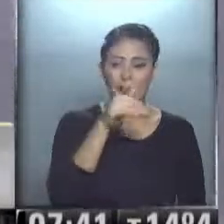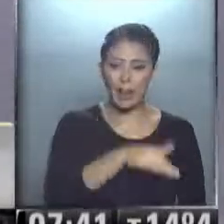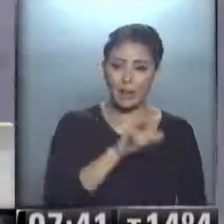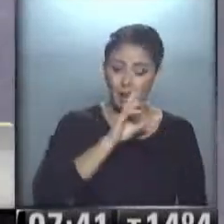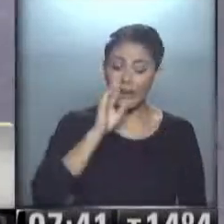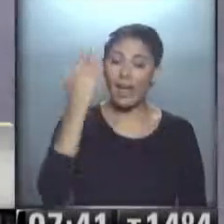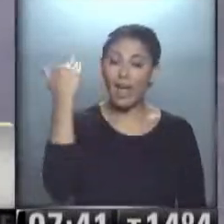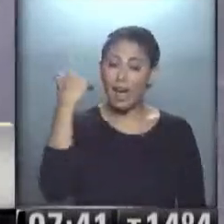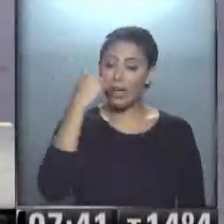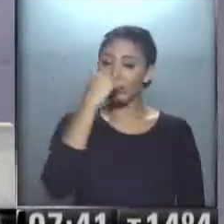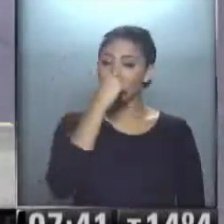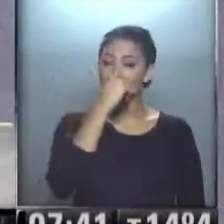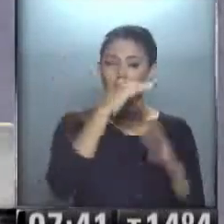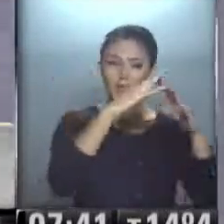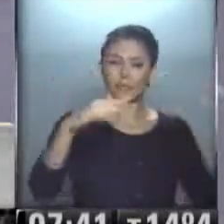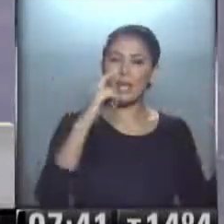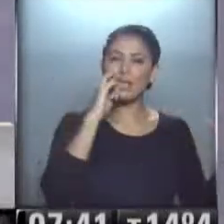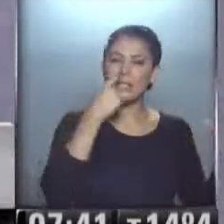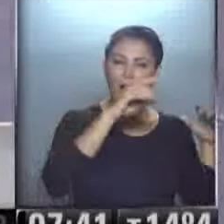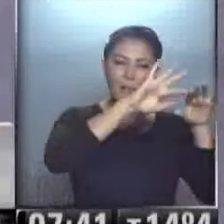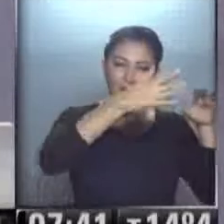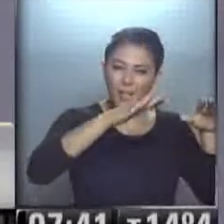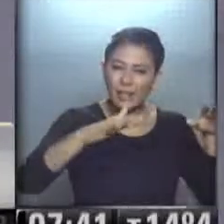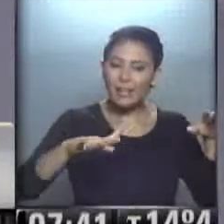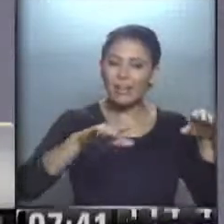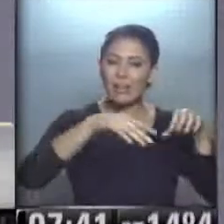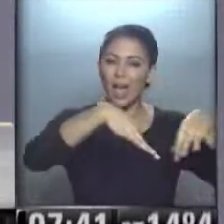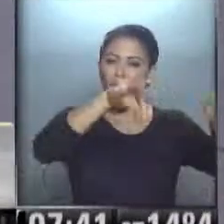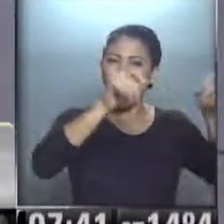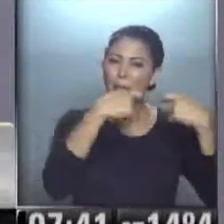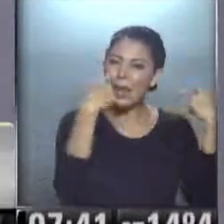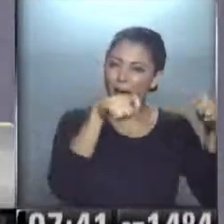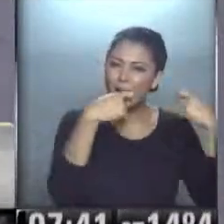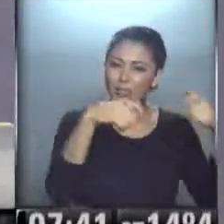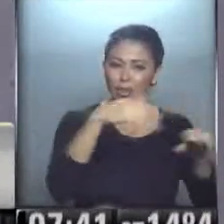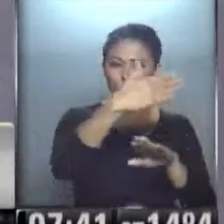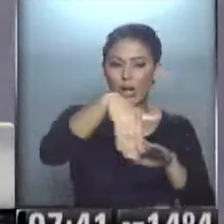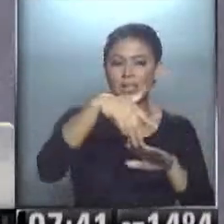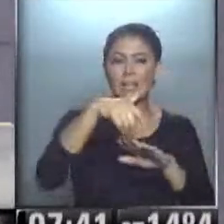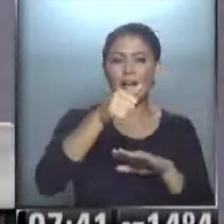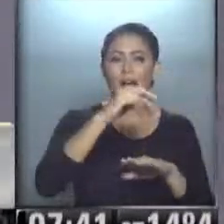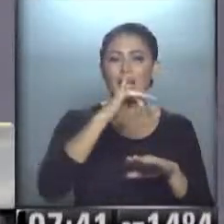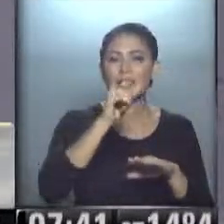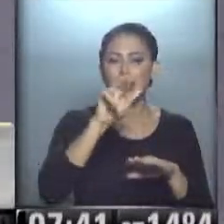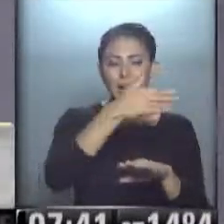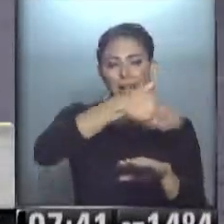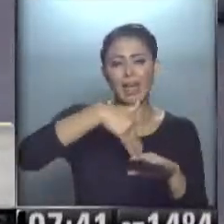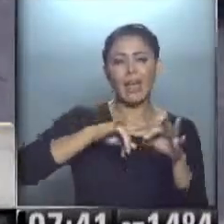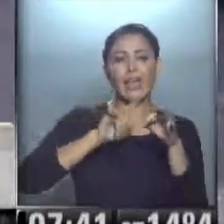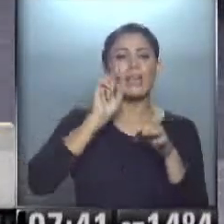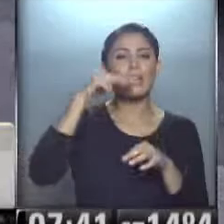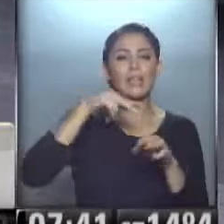bajo una cobertura de chapas y nylon en las calles azara y quien quiera martín y que el